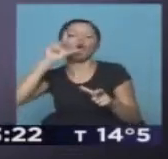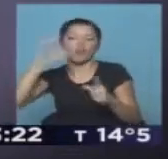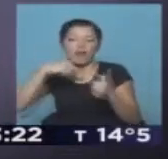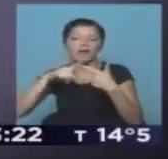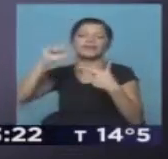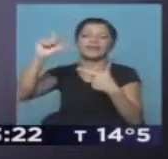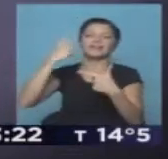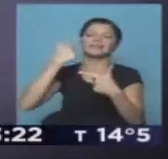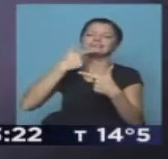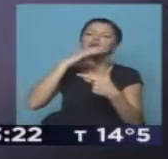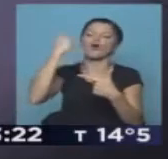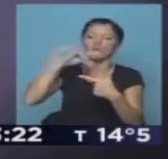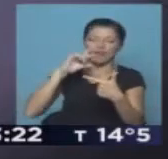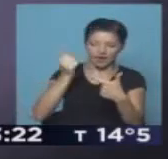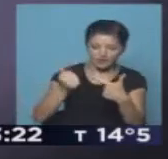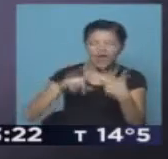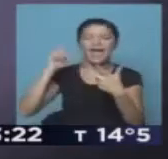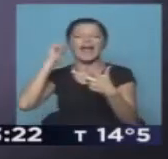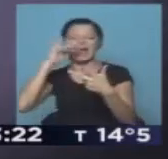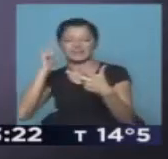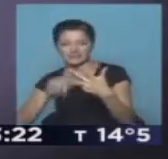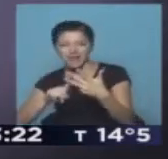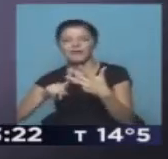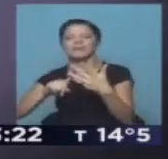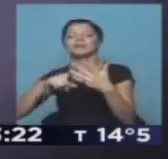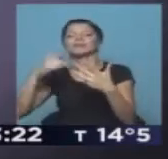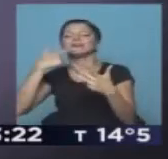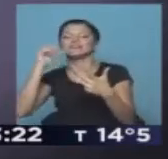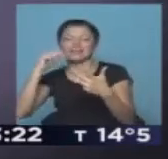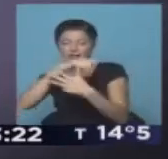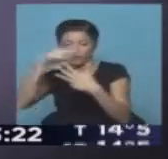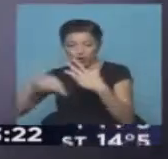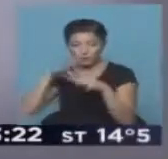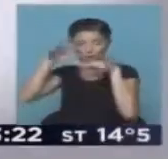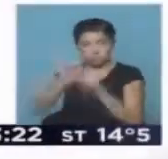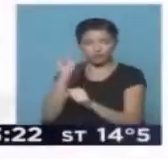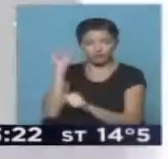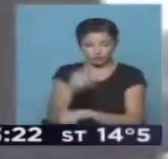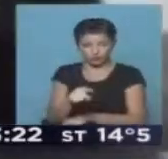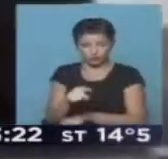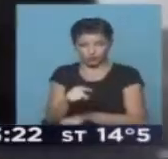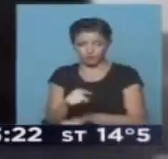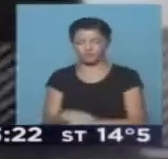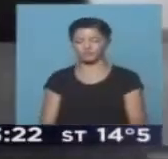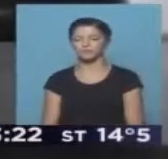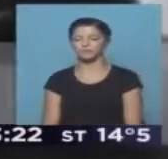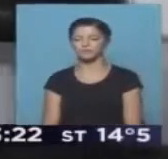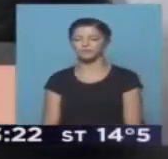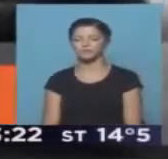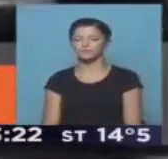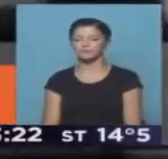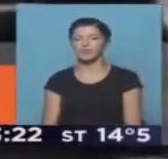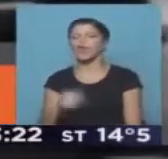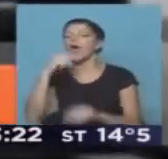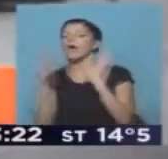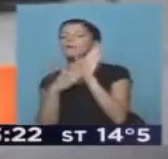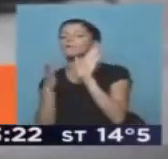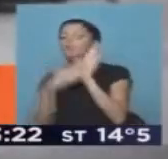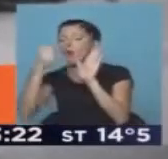la franja de gaza y la península del sinaí los documentos oficiales